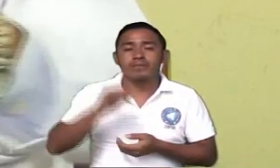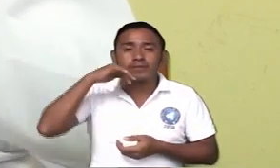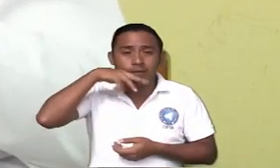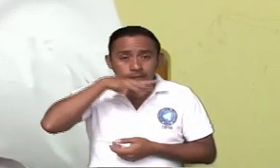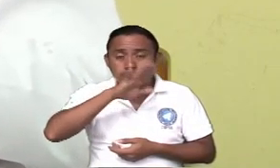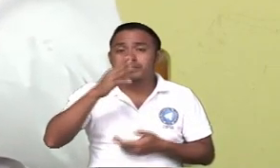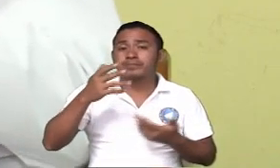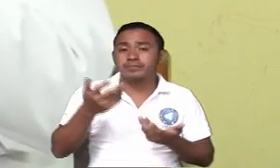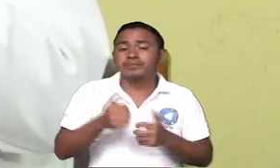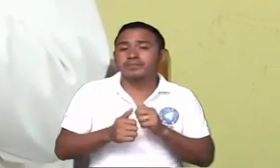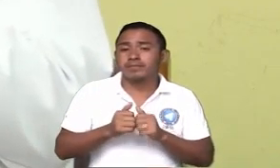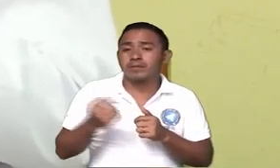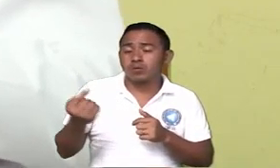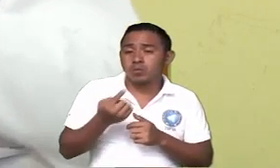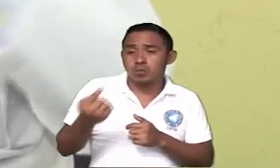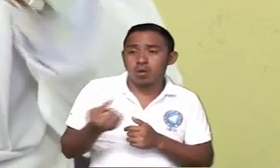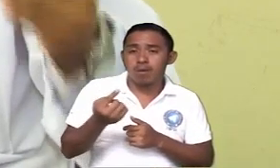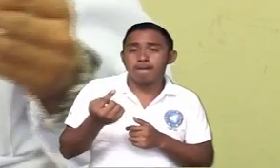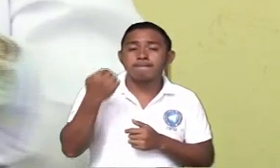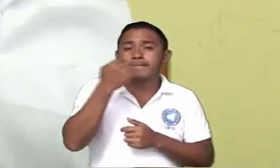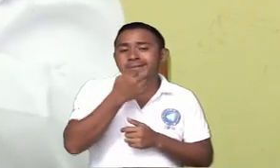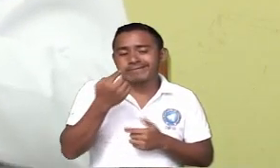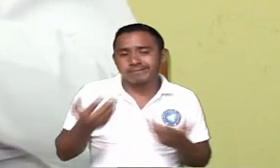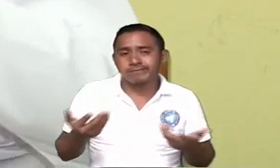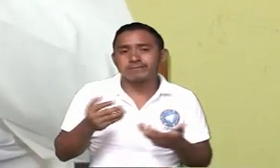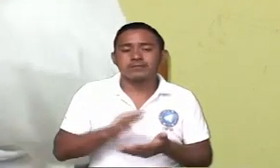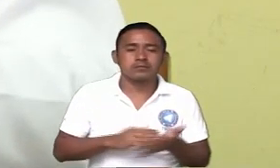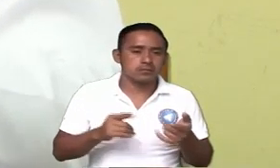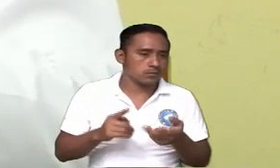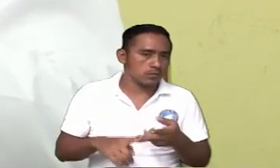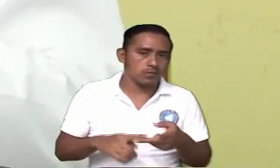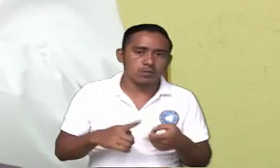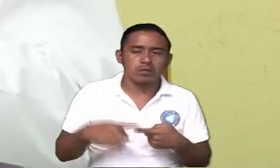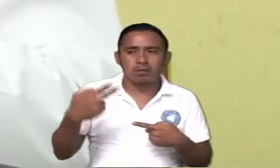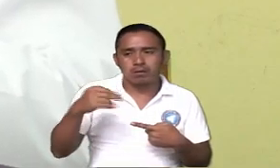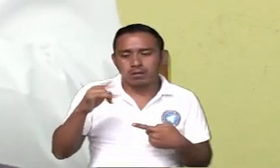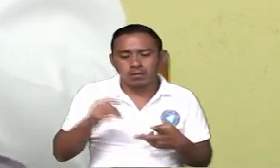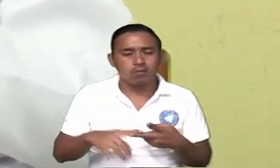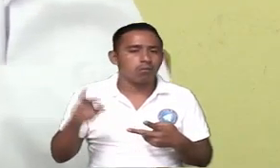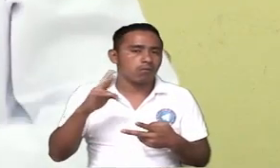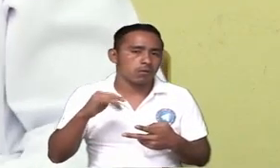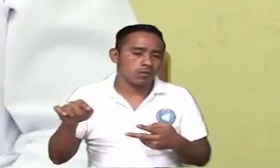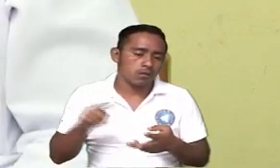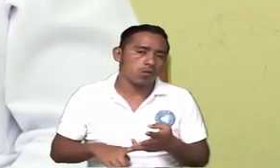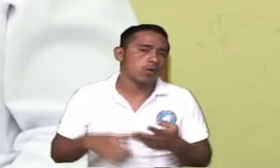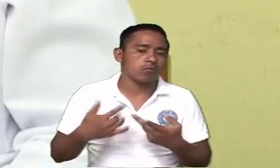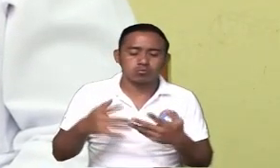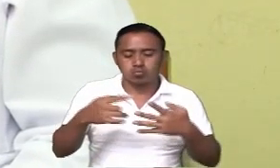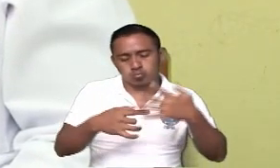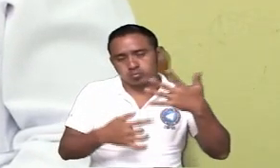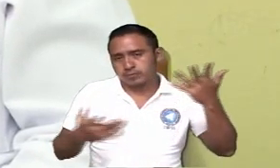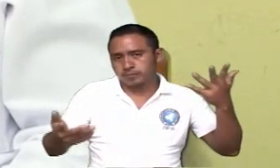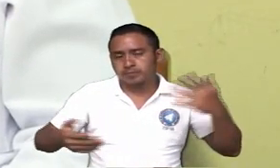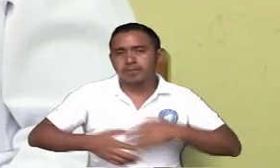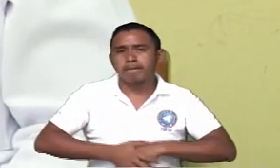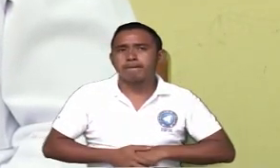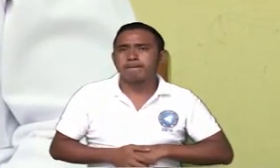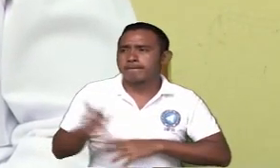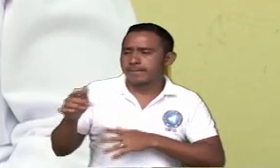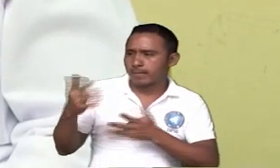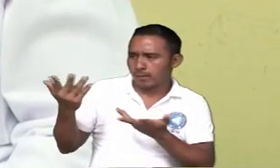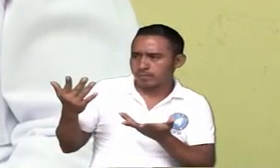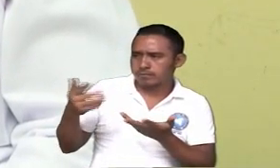allá, no solo de la parte bucal, sino del hígado, del riñón, y de otros órganos. Doctor, ¿le parece que nos